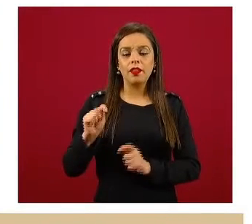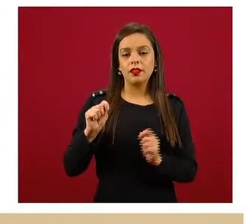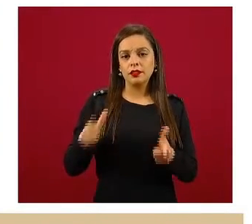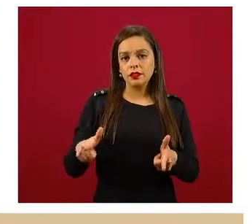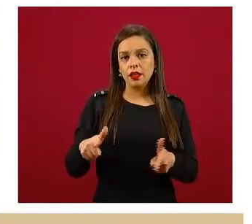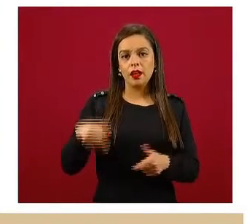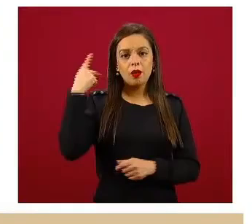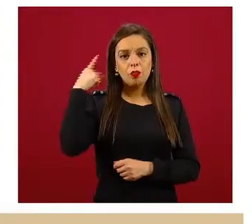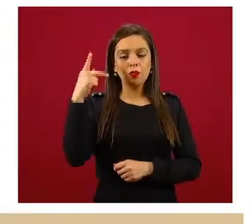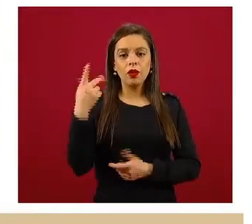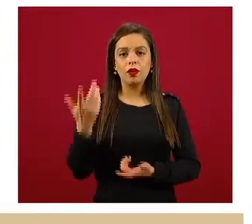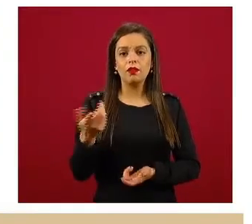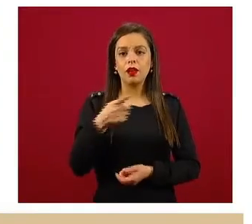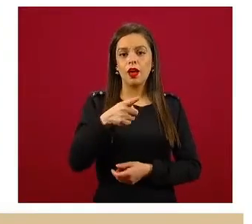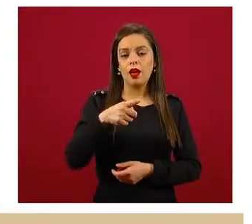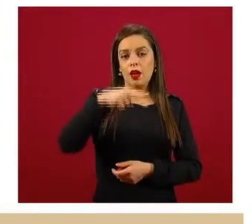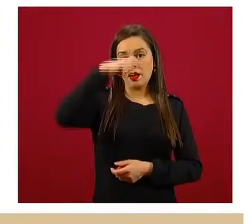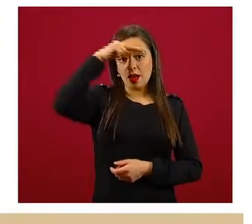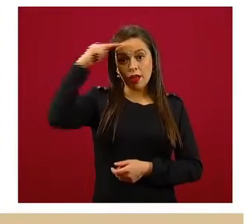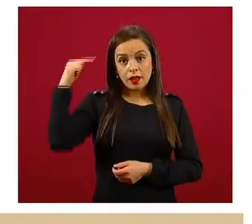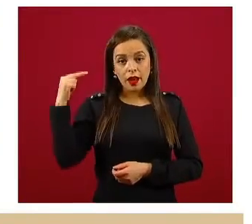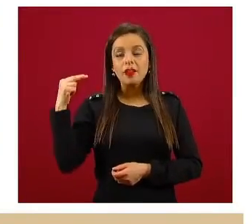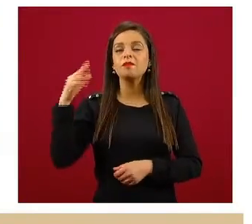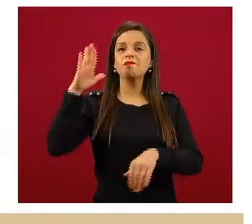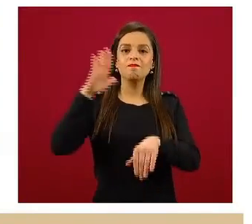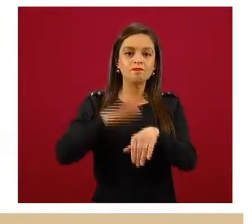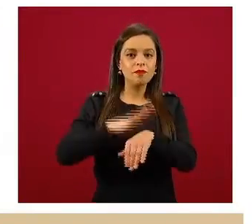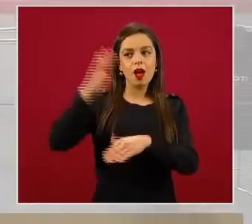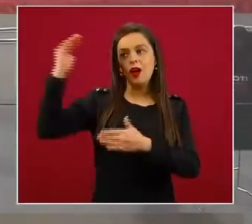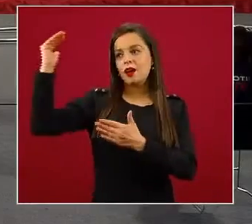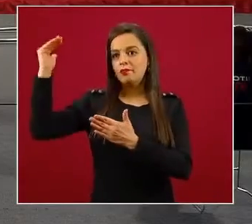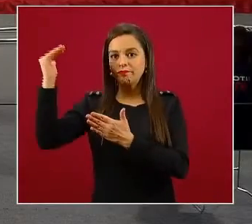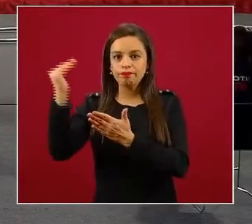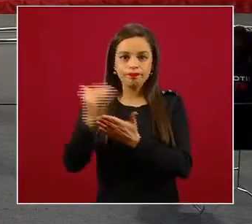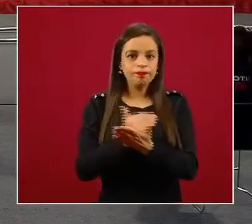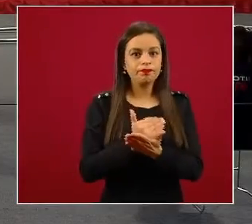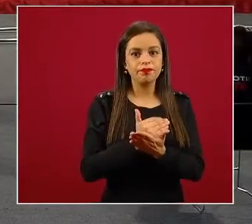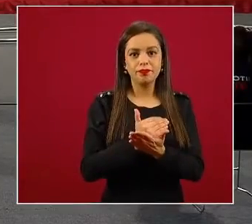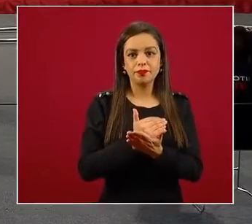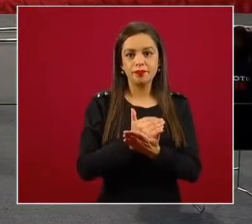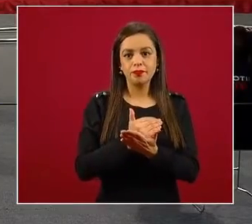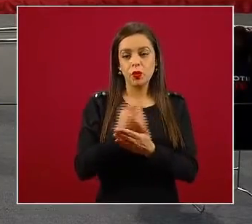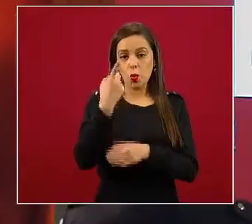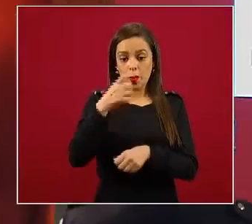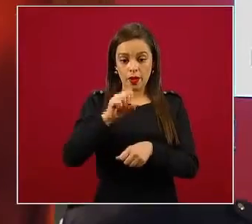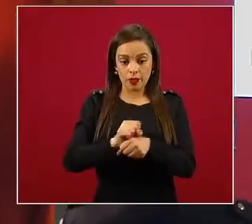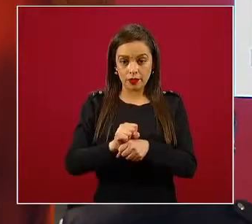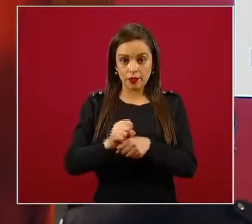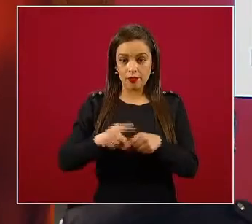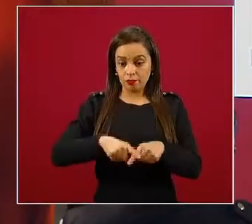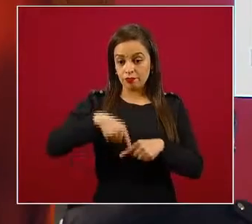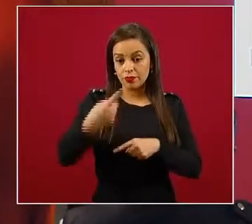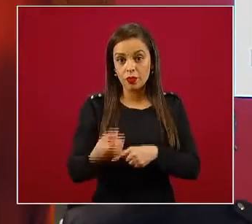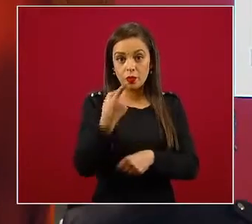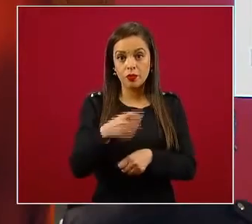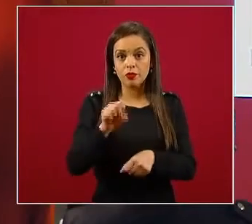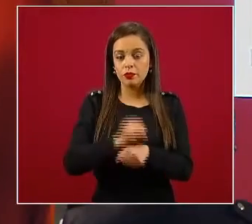Nayarit, todavía disminuyeron aún más su movilidad de una semana a otra, lo cual